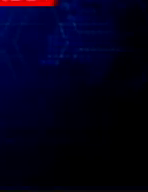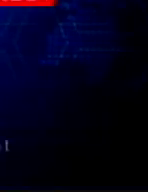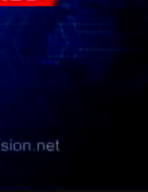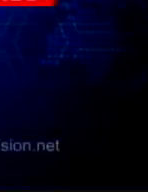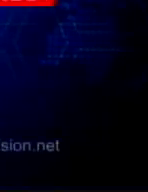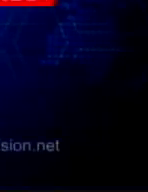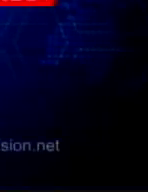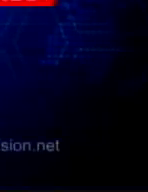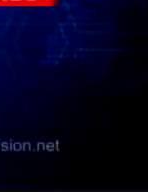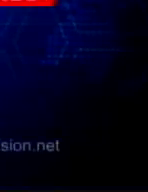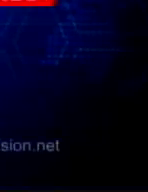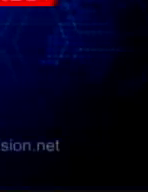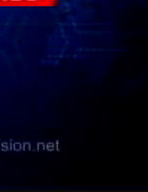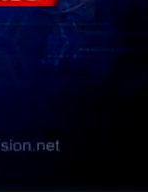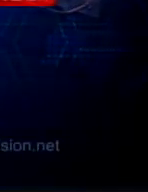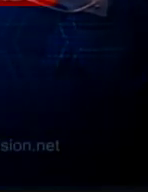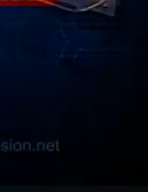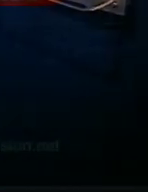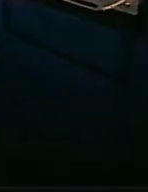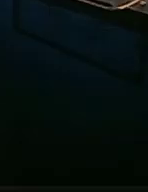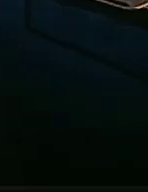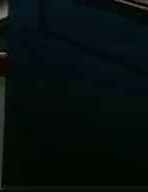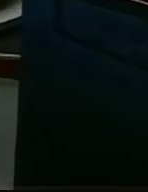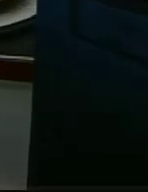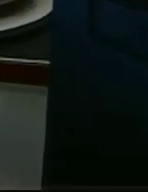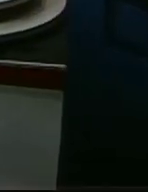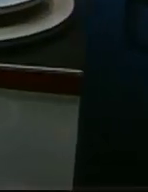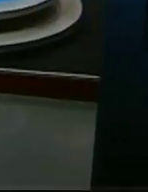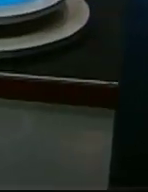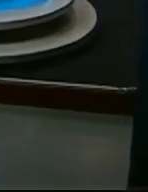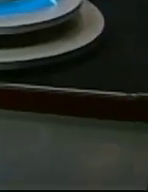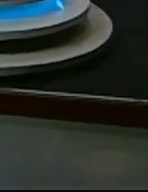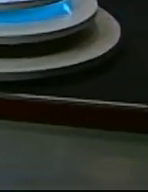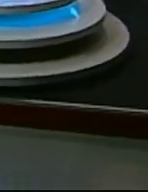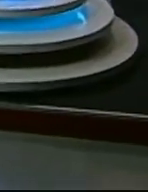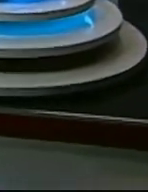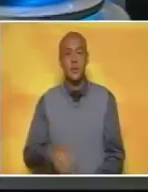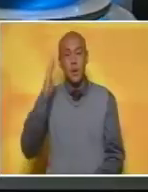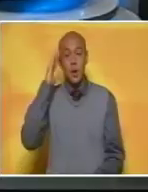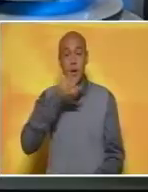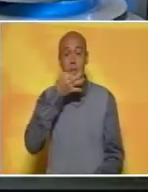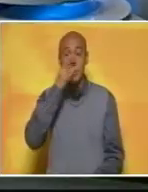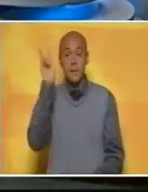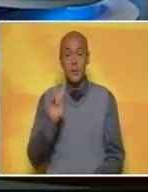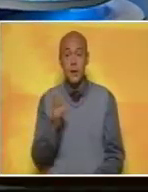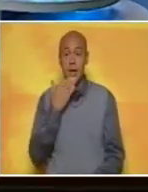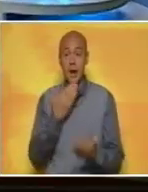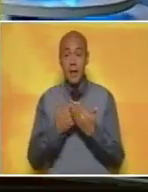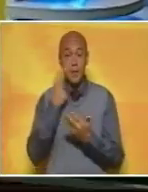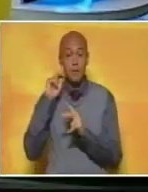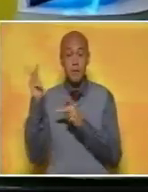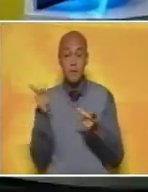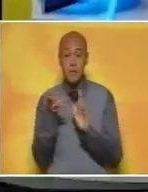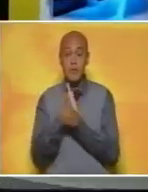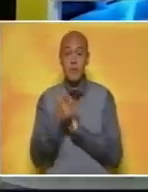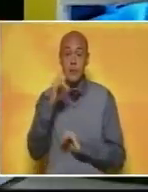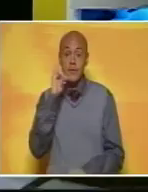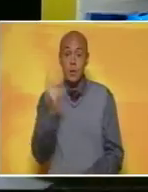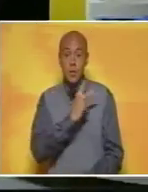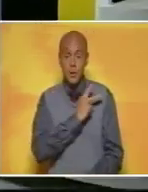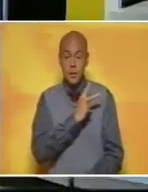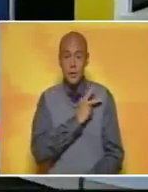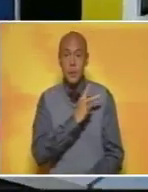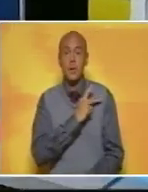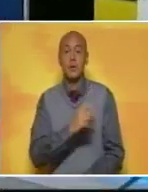Noticiero Venevisión. Información justa y balanceada. Muy buenas tardes, Venezuela. Sean todos bienvenidos a la emisión meridiana de